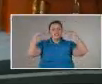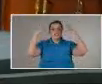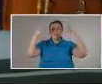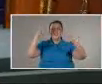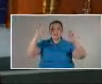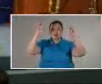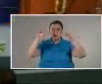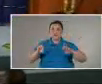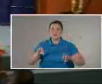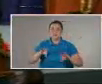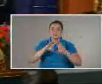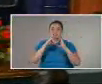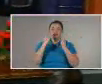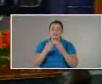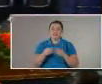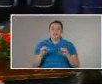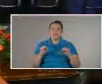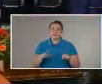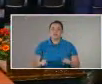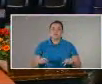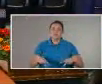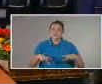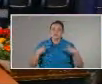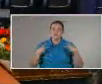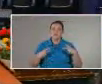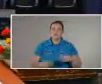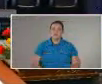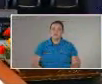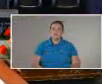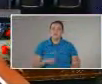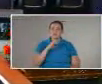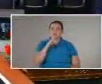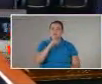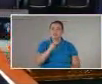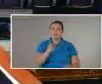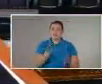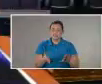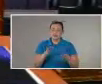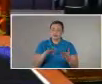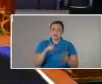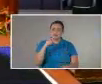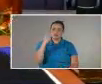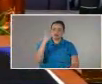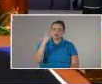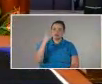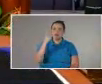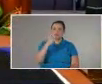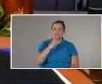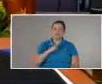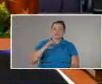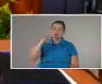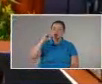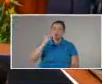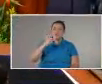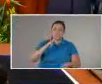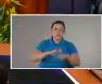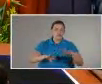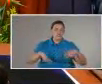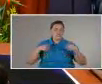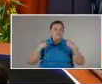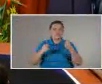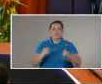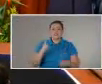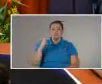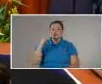Que así dicen los psiquiatras, así dicen los psicólogos, y es la muerte de un hijo. Es lo más fuerte que una persona